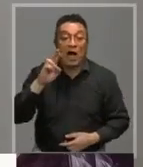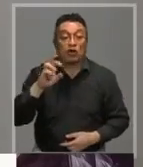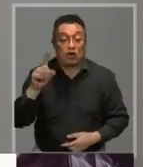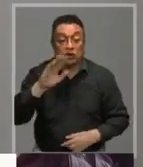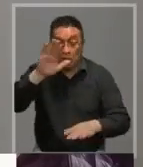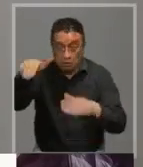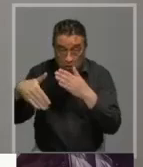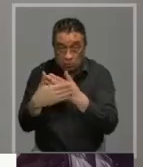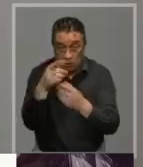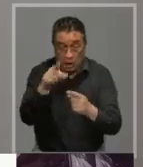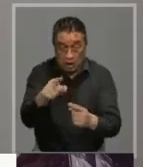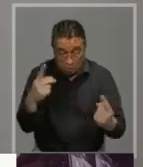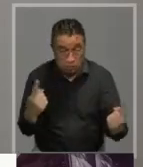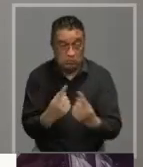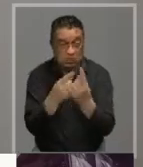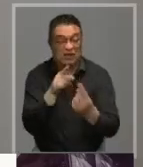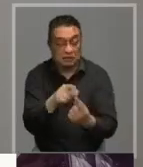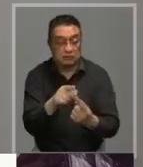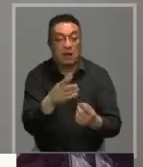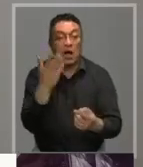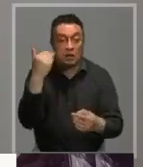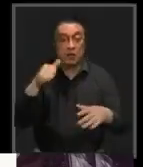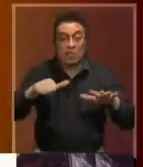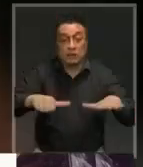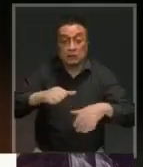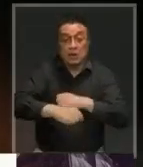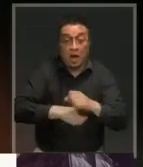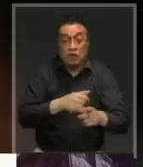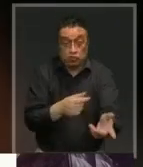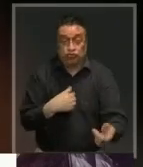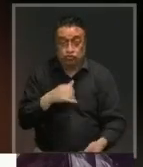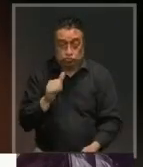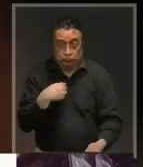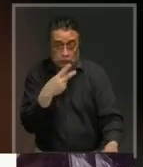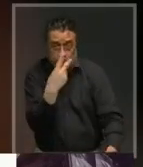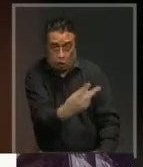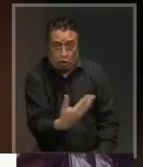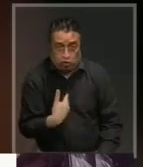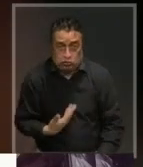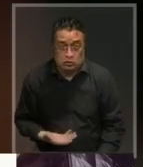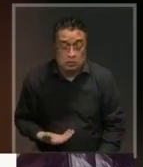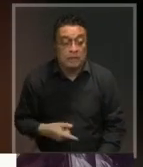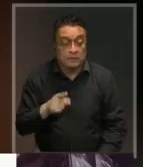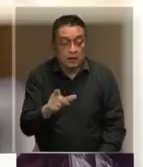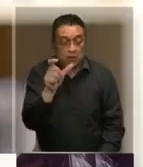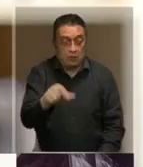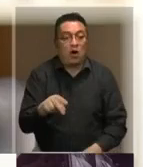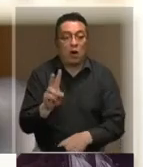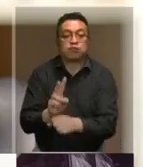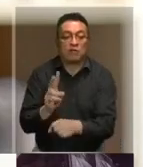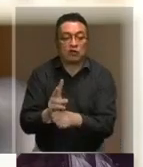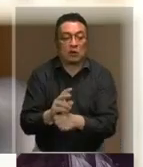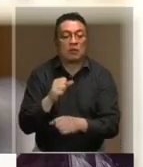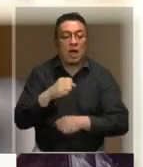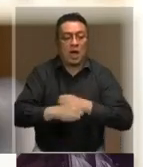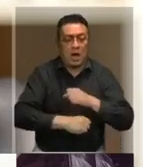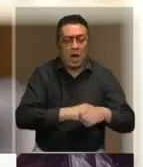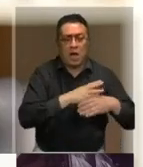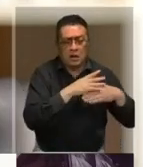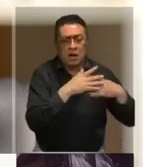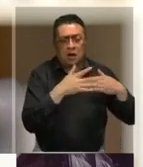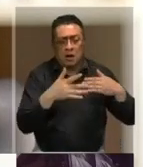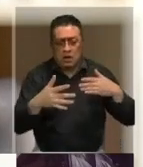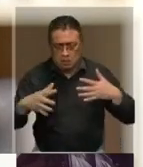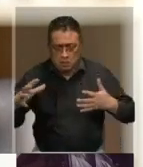la noche con él y en ese tiempo María Rosa tenía 16 años hoy esta joven es profesora después de mucho tiempo no solo